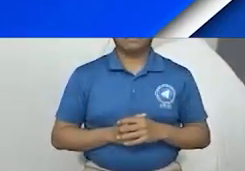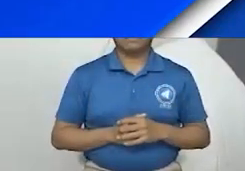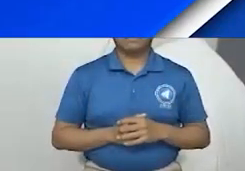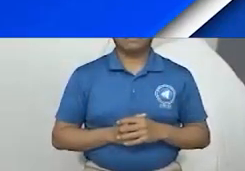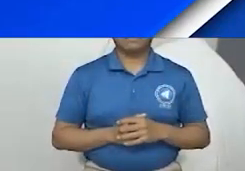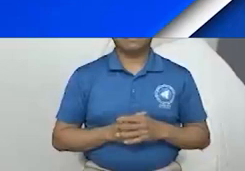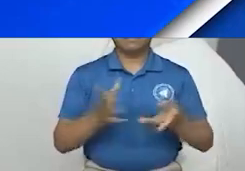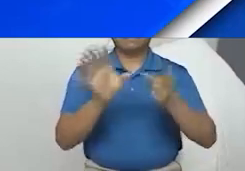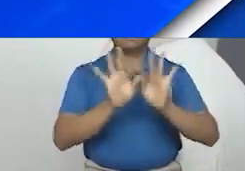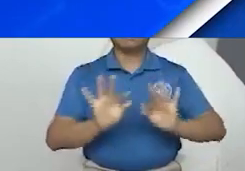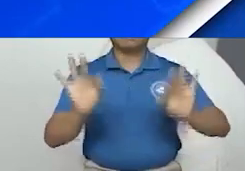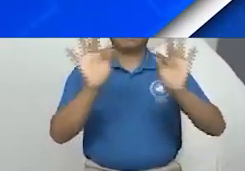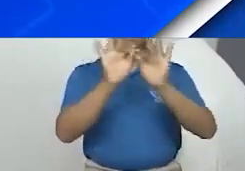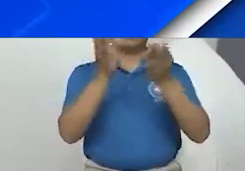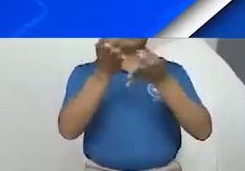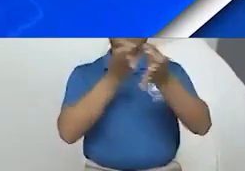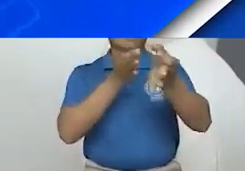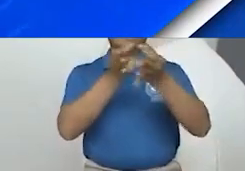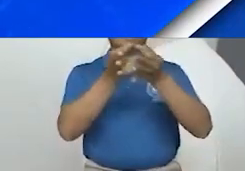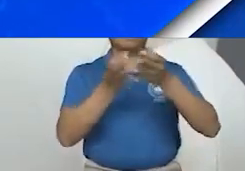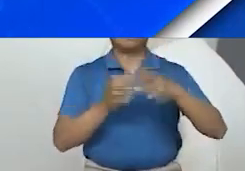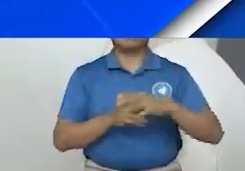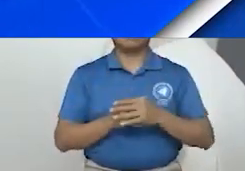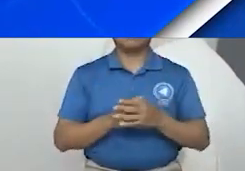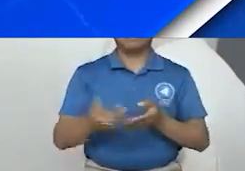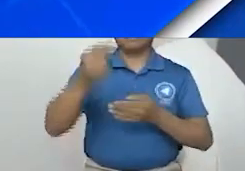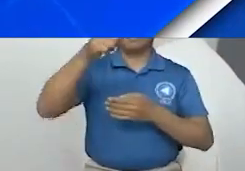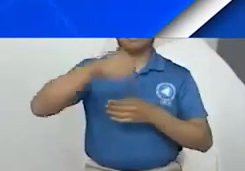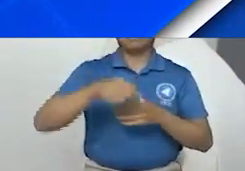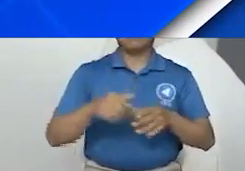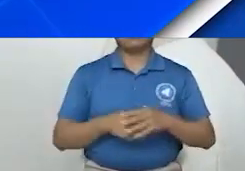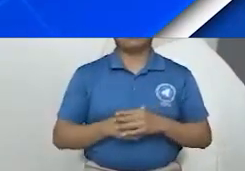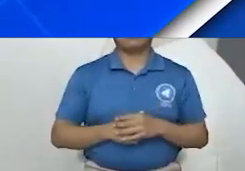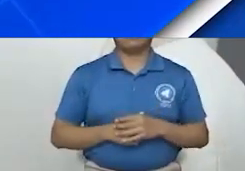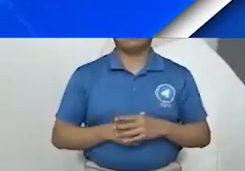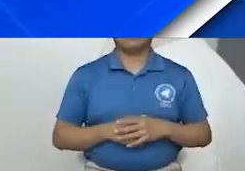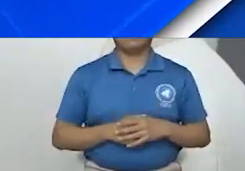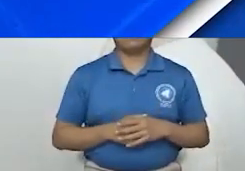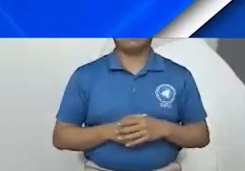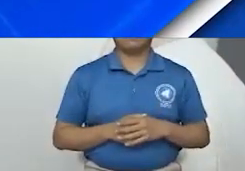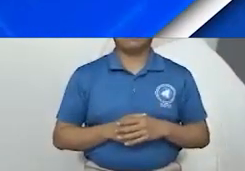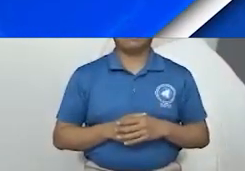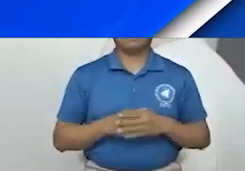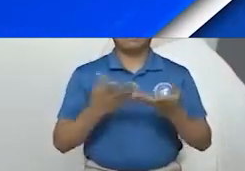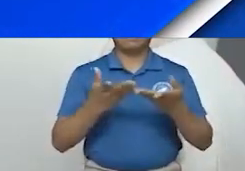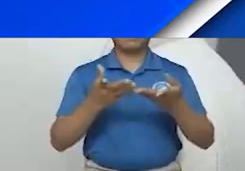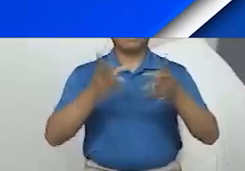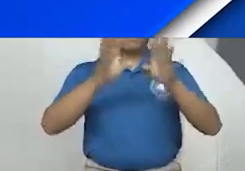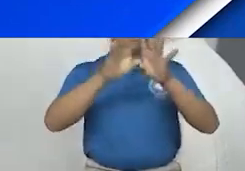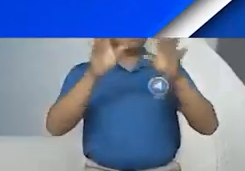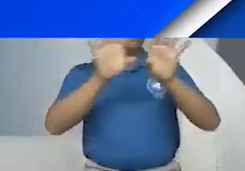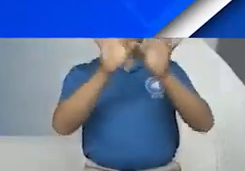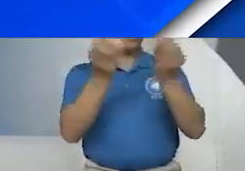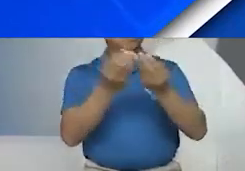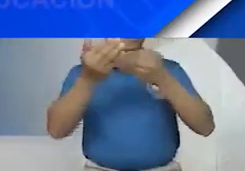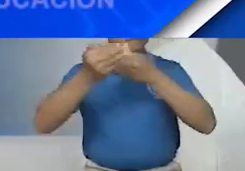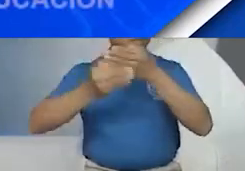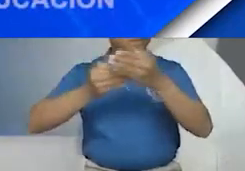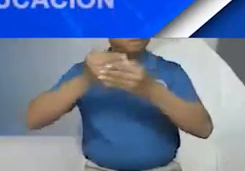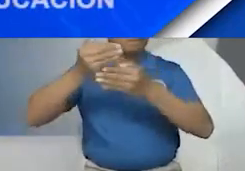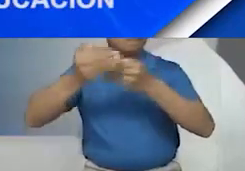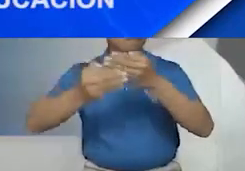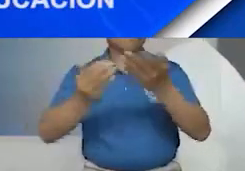También es importante destacar que el día de hoy estamos completando ese